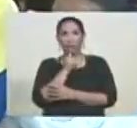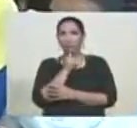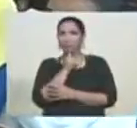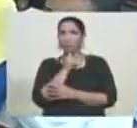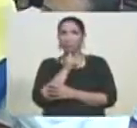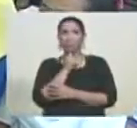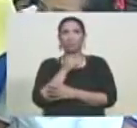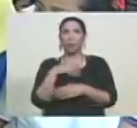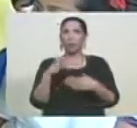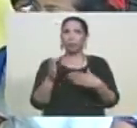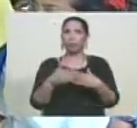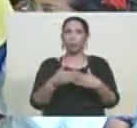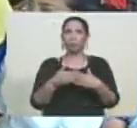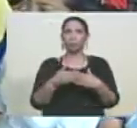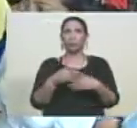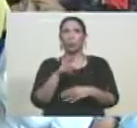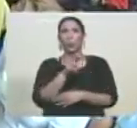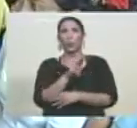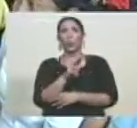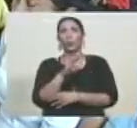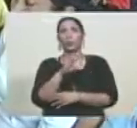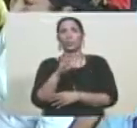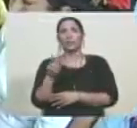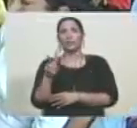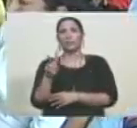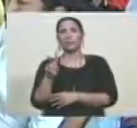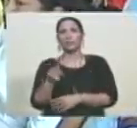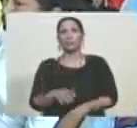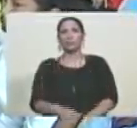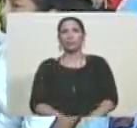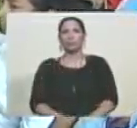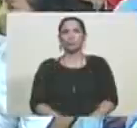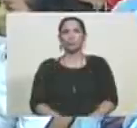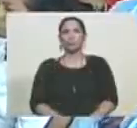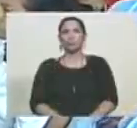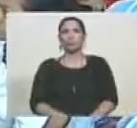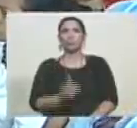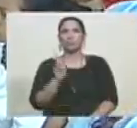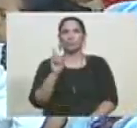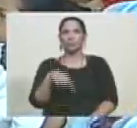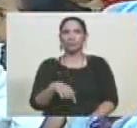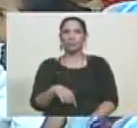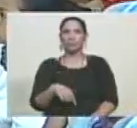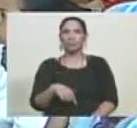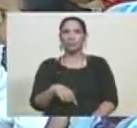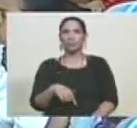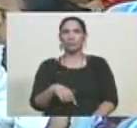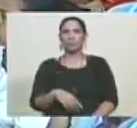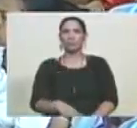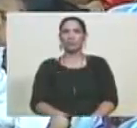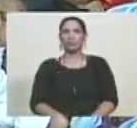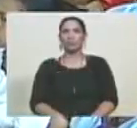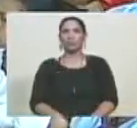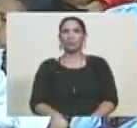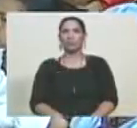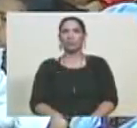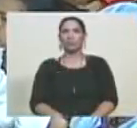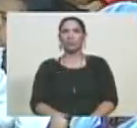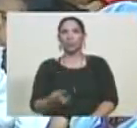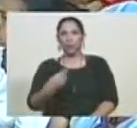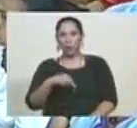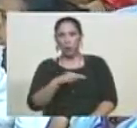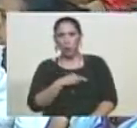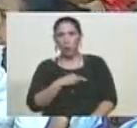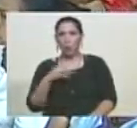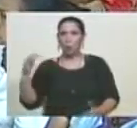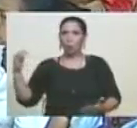acto conclusivo. La UCB, muy particularmente, para que no se me escape el momento, en el predio de nosotros